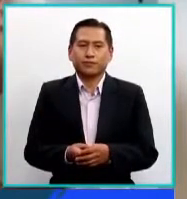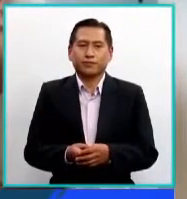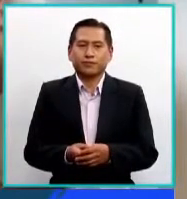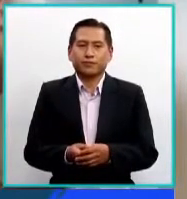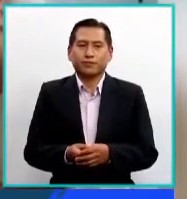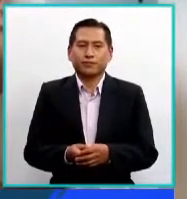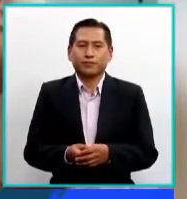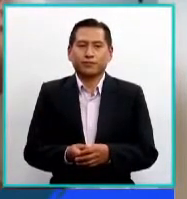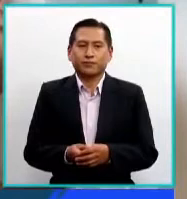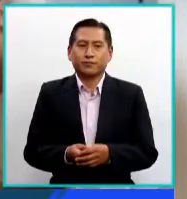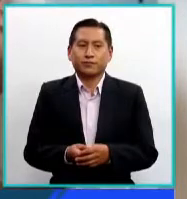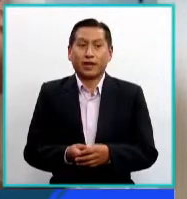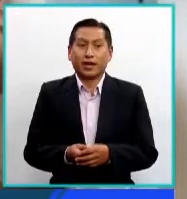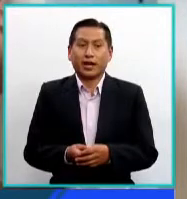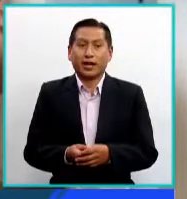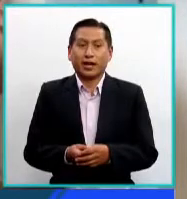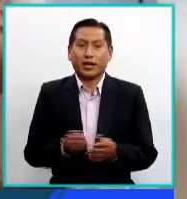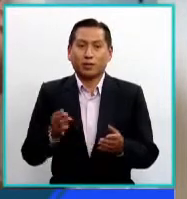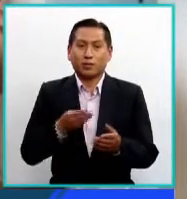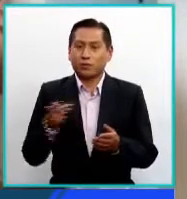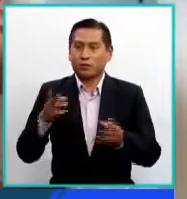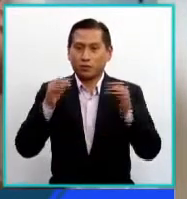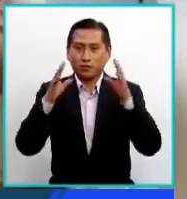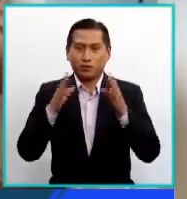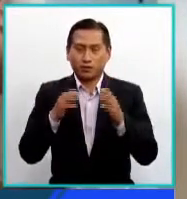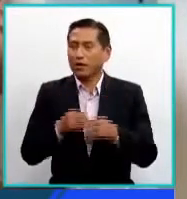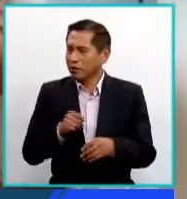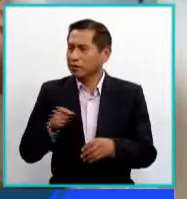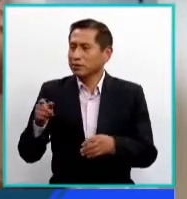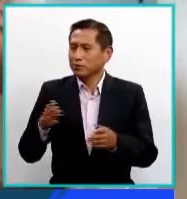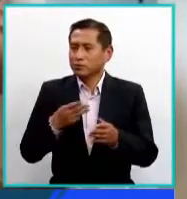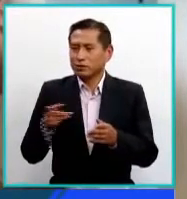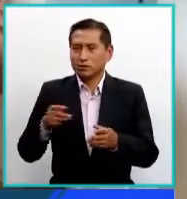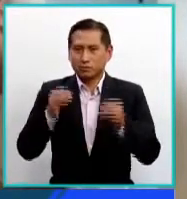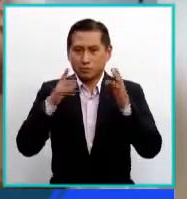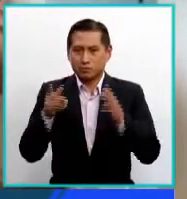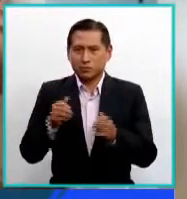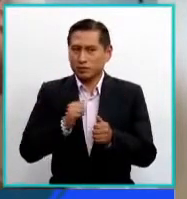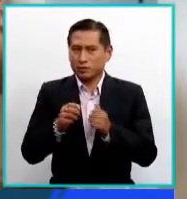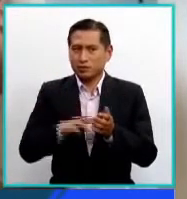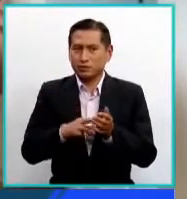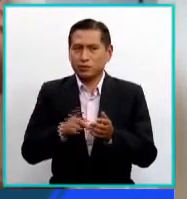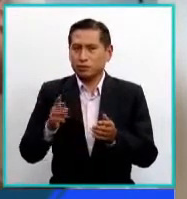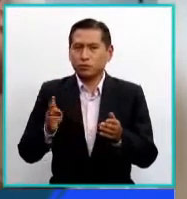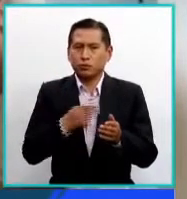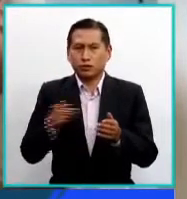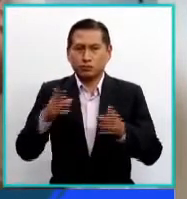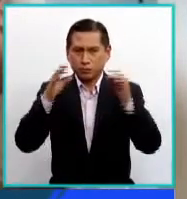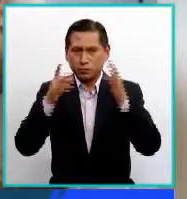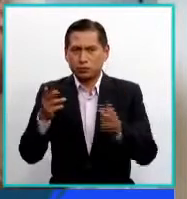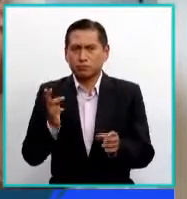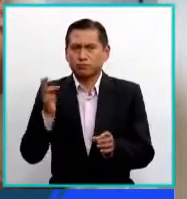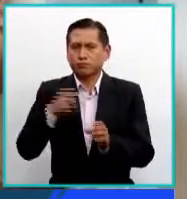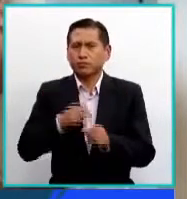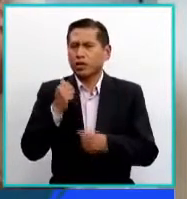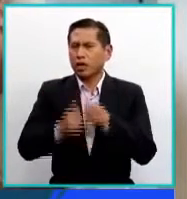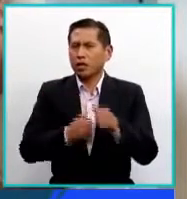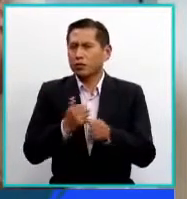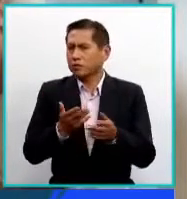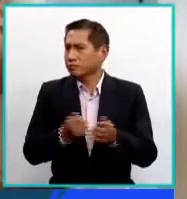Ahí, música de maestros. Música de maestros, ya estamos empezando con la carrera de música. Bueno, a música de maestros llegas, ¿en qué